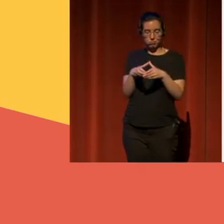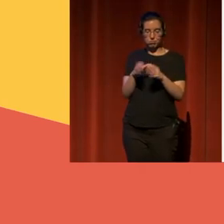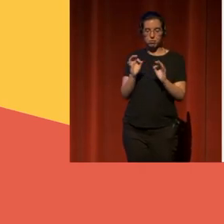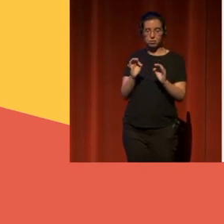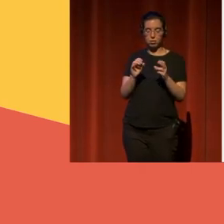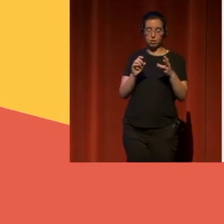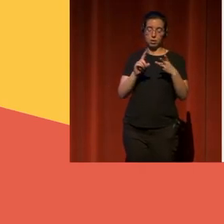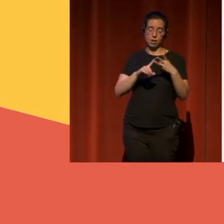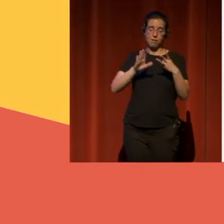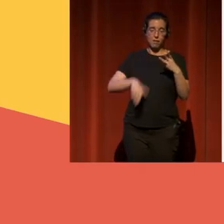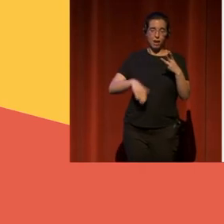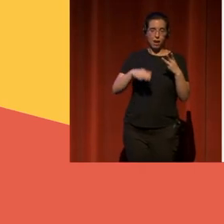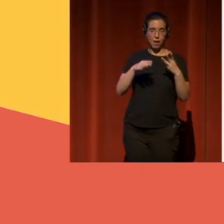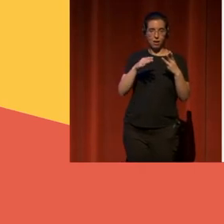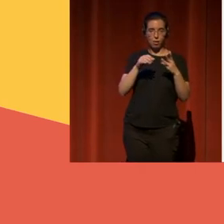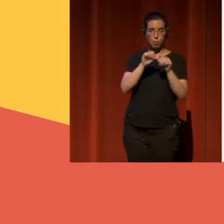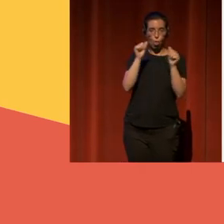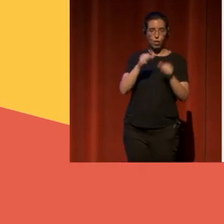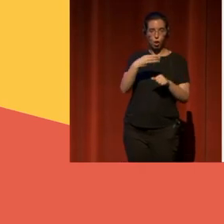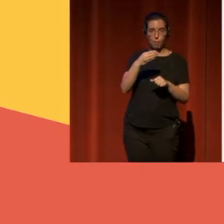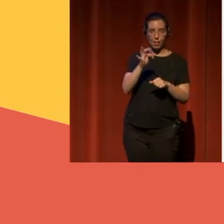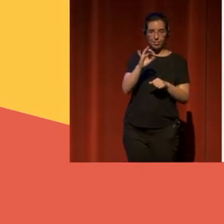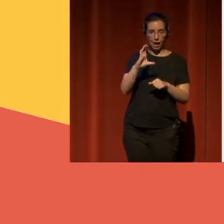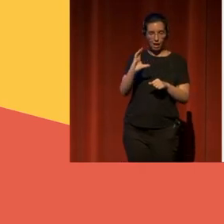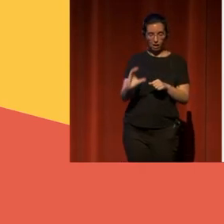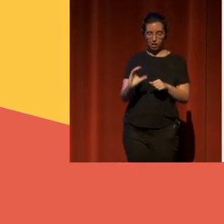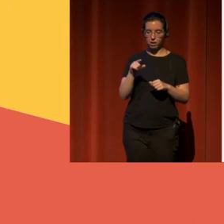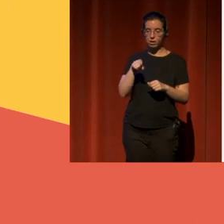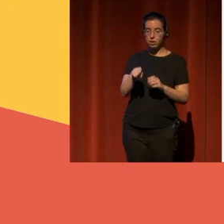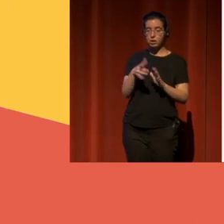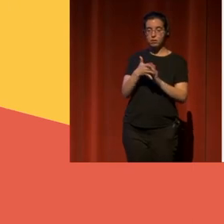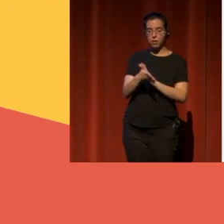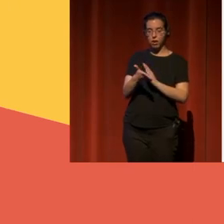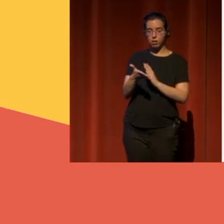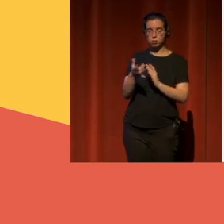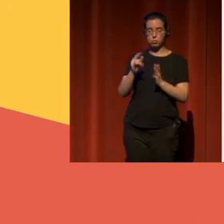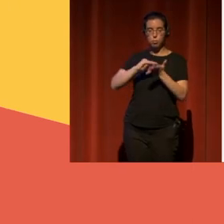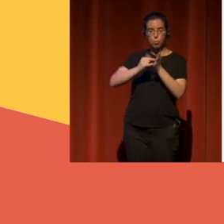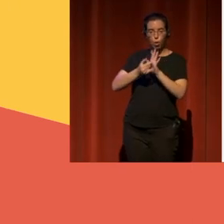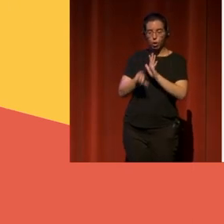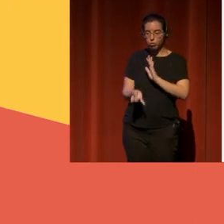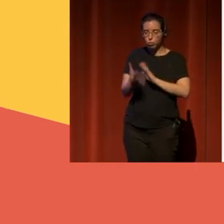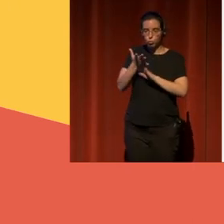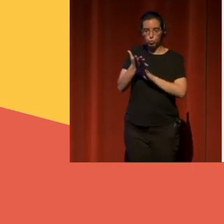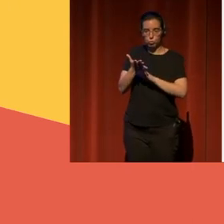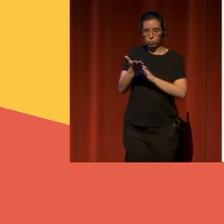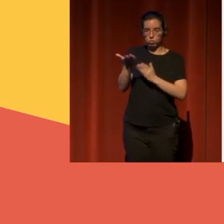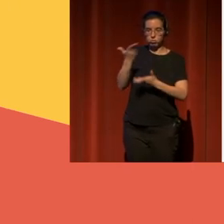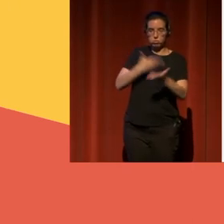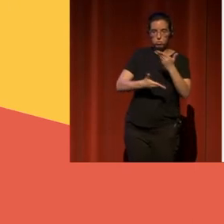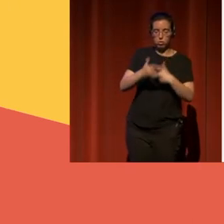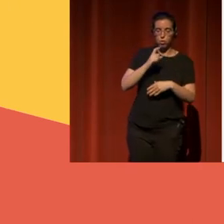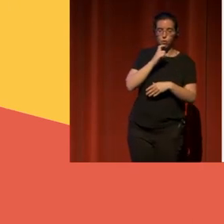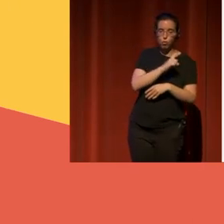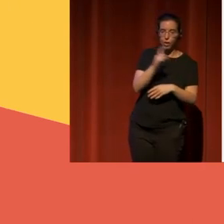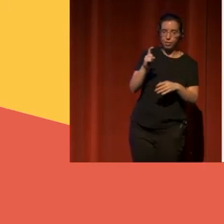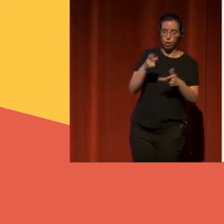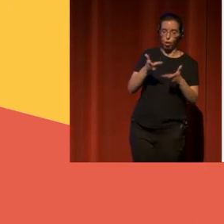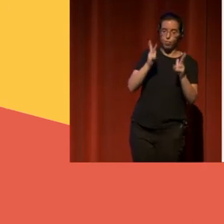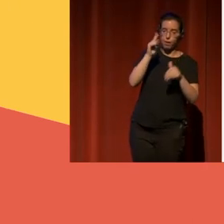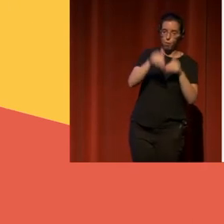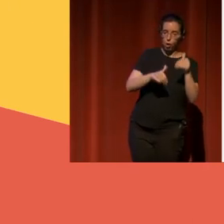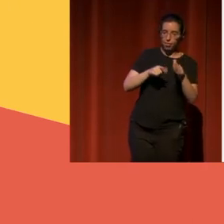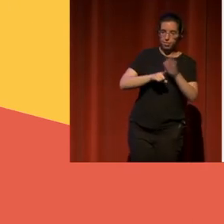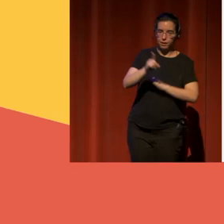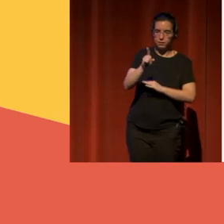modelo BETAC, o Bibliotecas para tu Acción Ciudadana, es un proyecto que surge de la cooperación entre las fundaciones Democracia y Desarrollo,